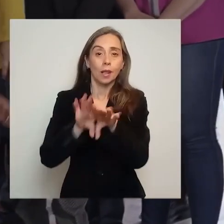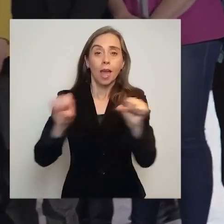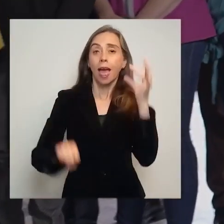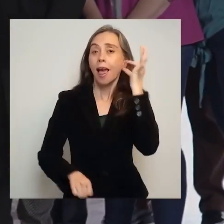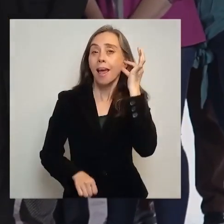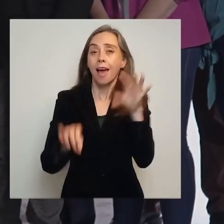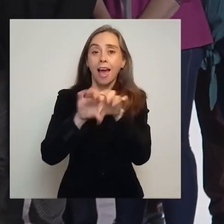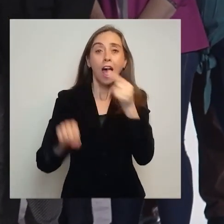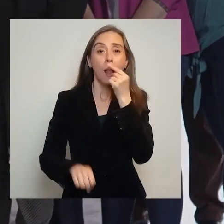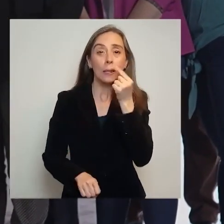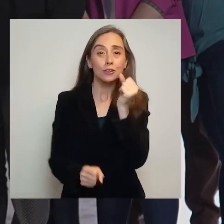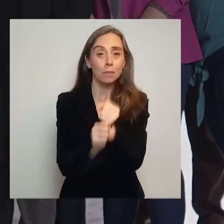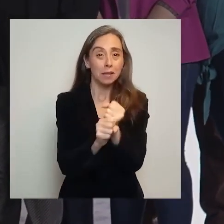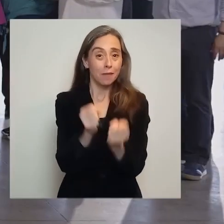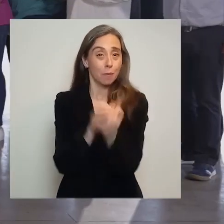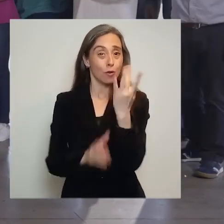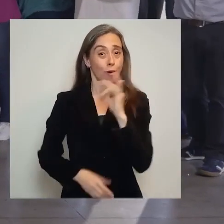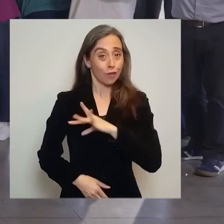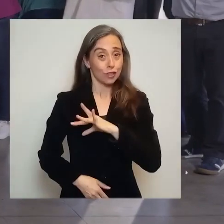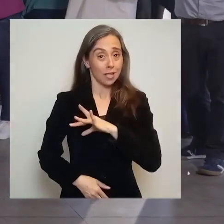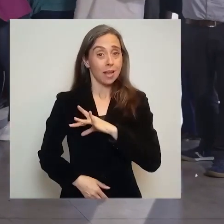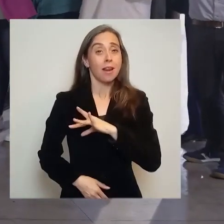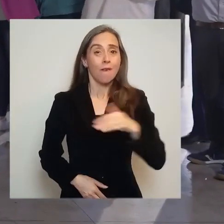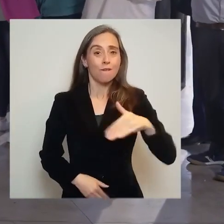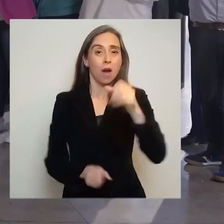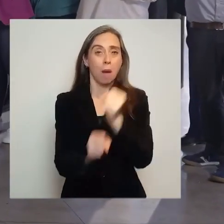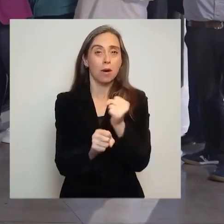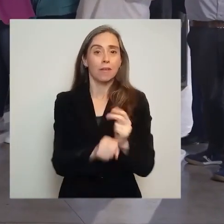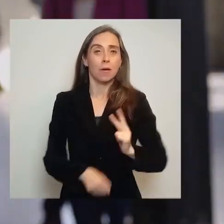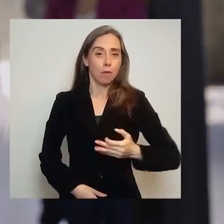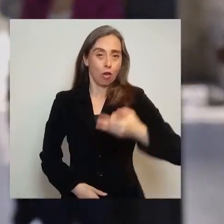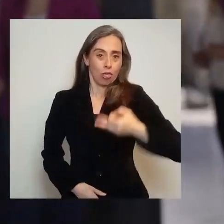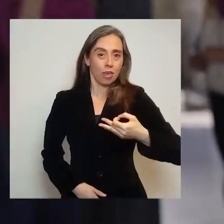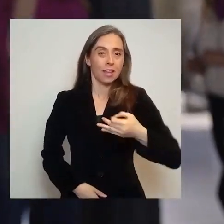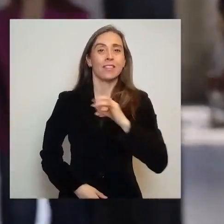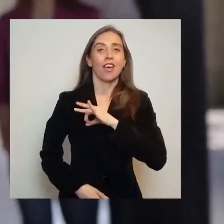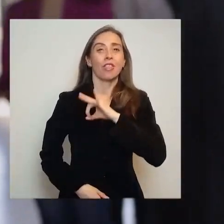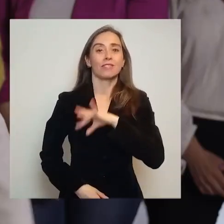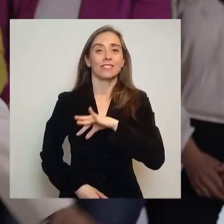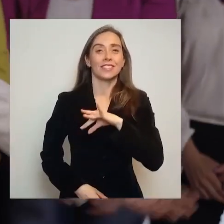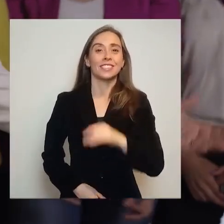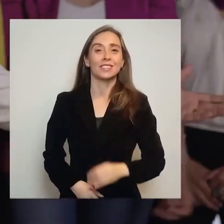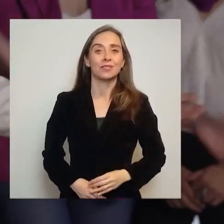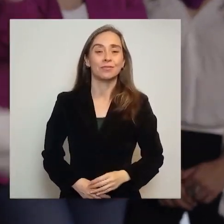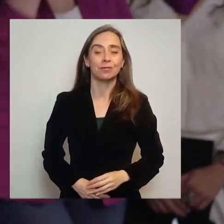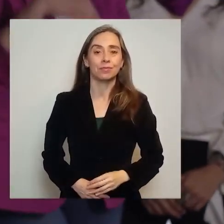¿Listas y listos para trabajar por un nuevo Chile? ¡Por la dignidad de Chile!